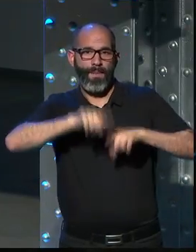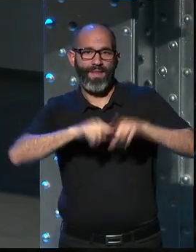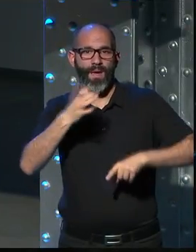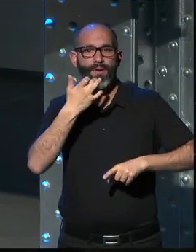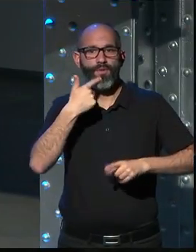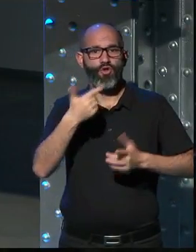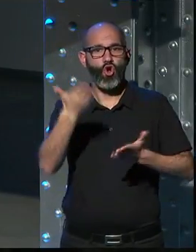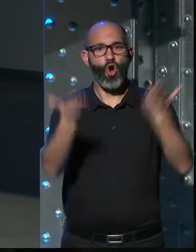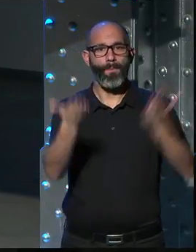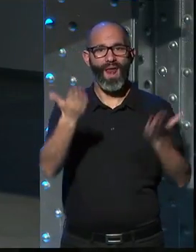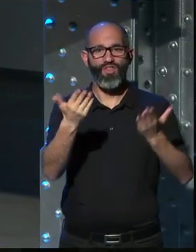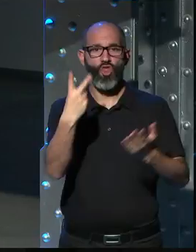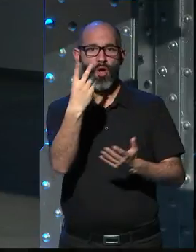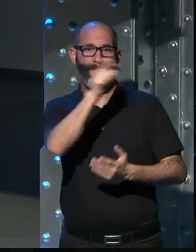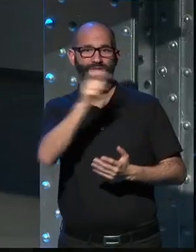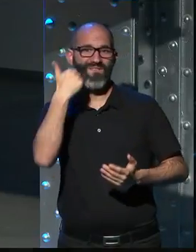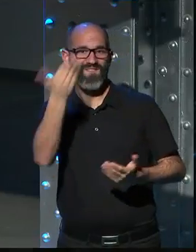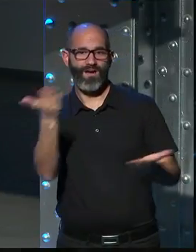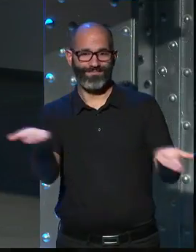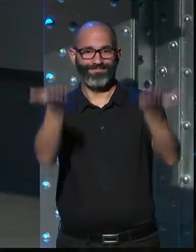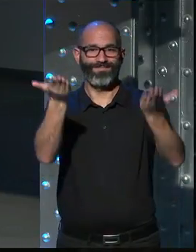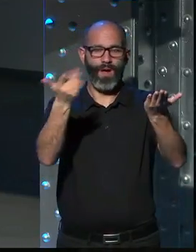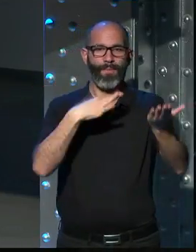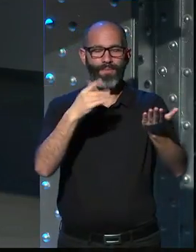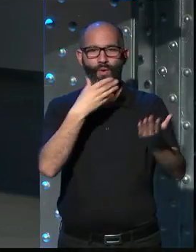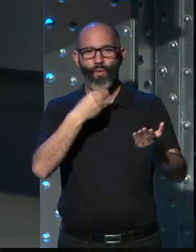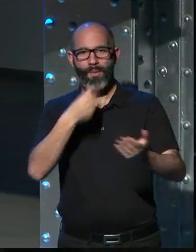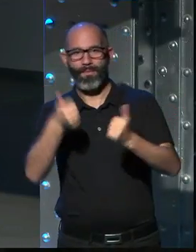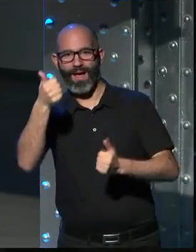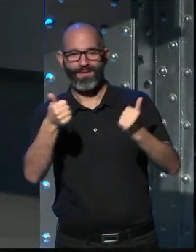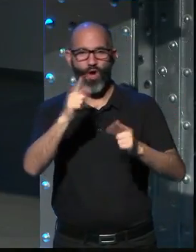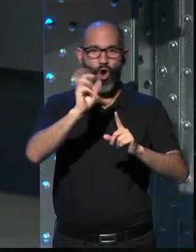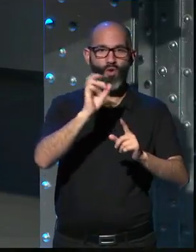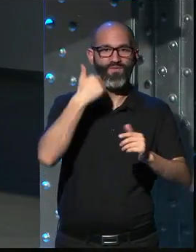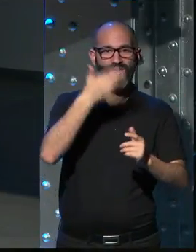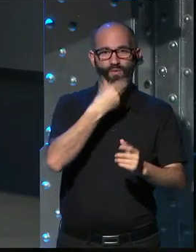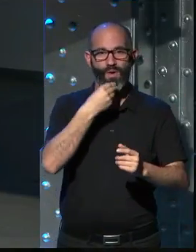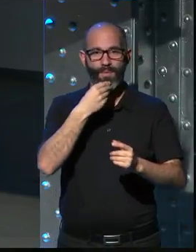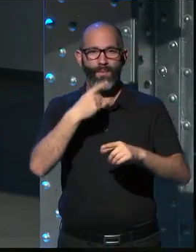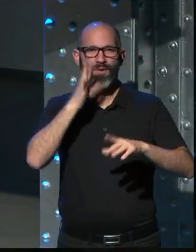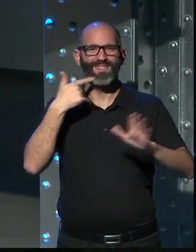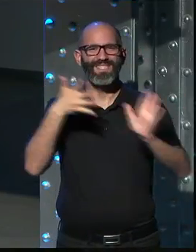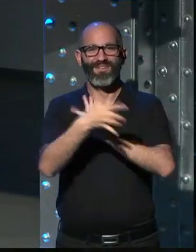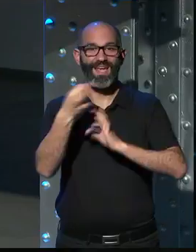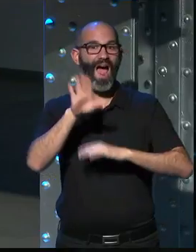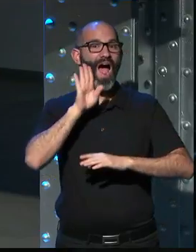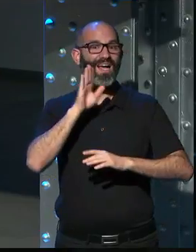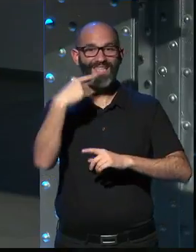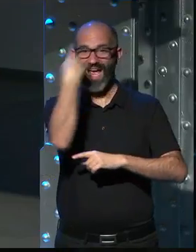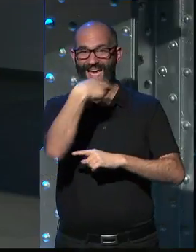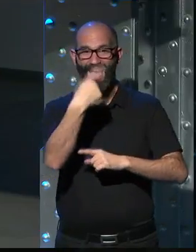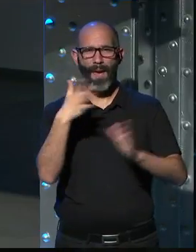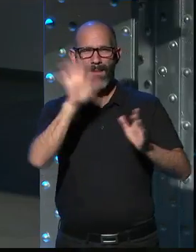lo comparemos también. Entonces, estas personas, por ejemplo, esta ilusión funciona porque las caras que hemos visto que parece